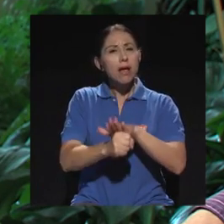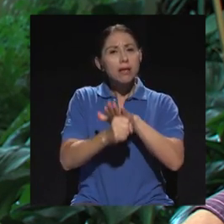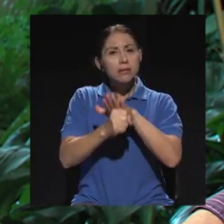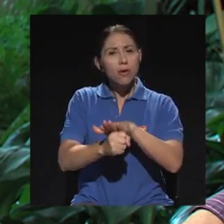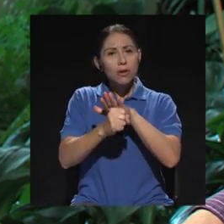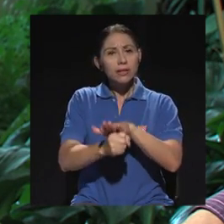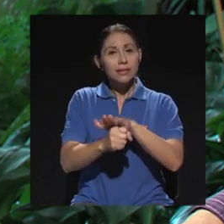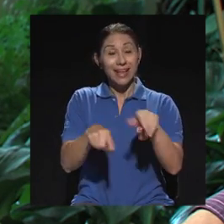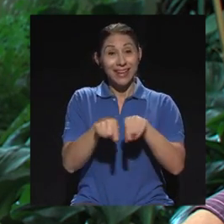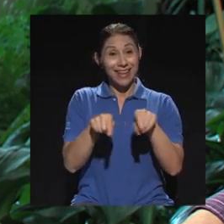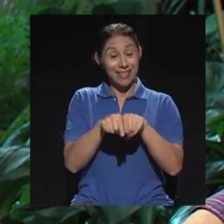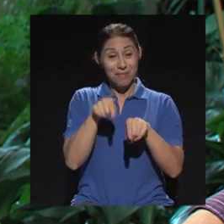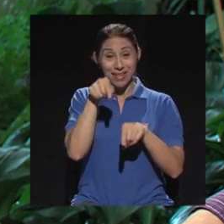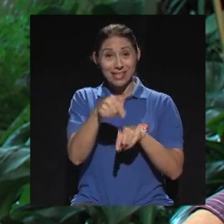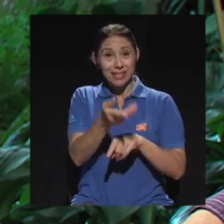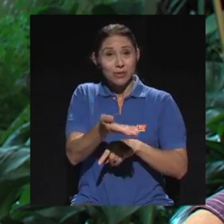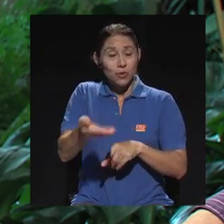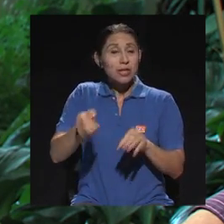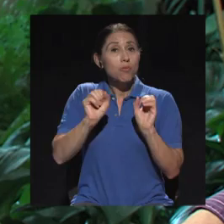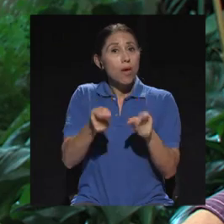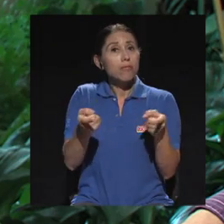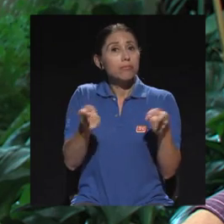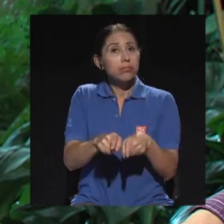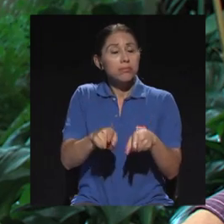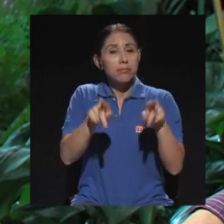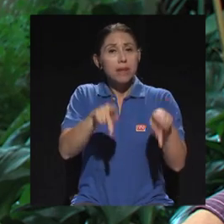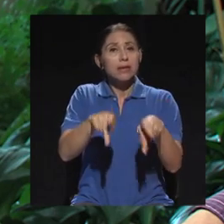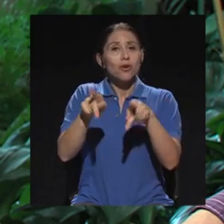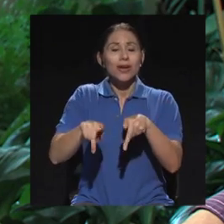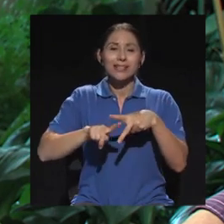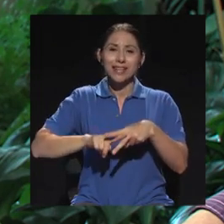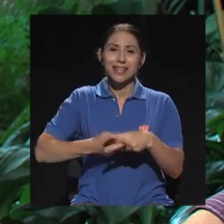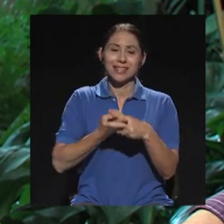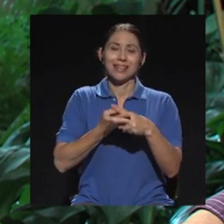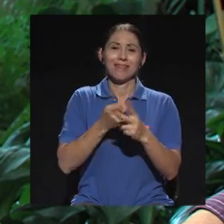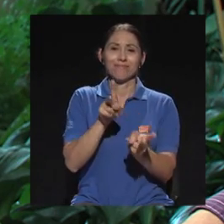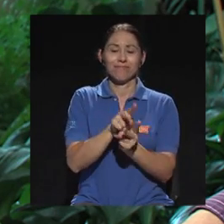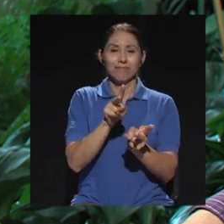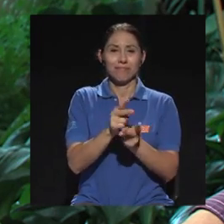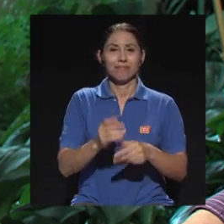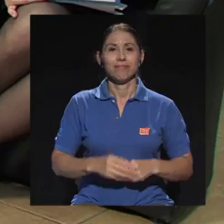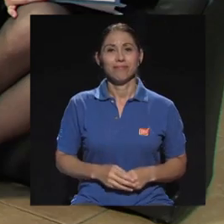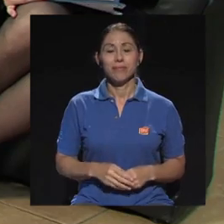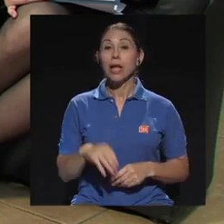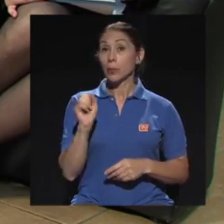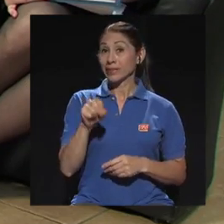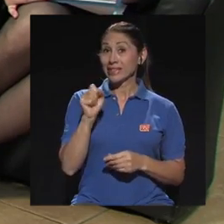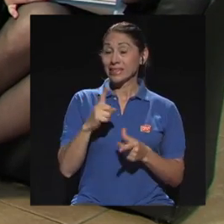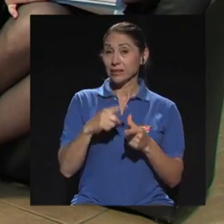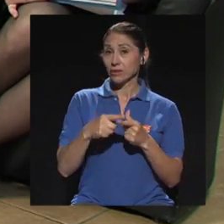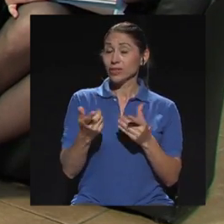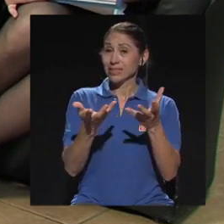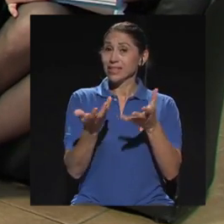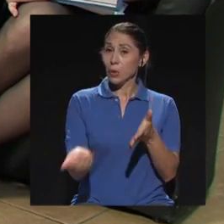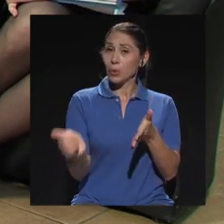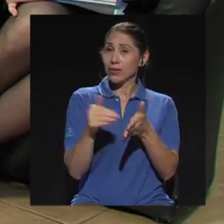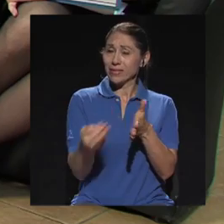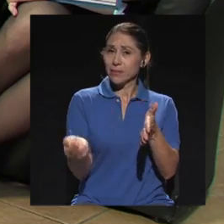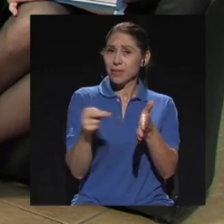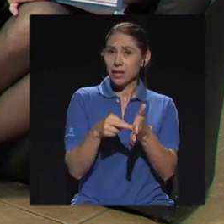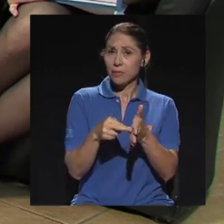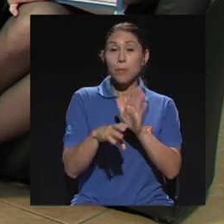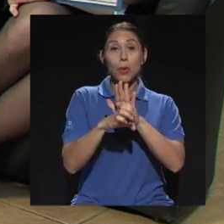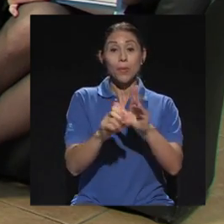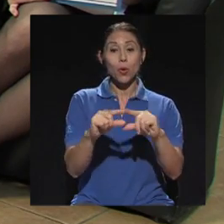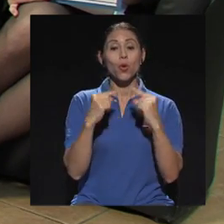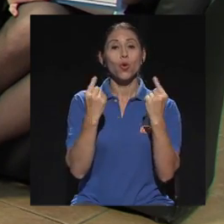considerados como parte de esos factores que podrían llevar a una persona a iniciar una vida sexual. Entonces, sí, quisiera retomar este punto, podríamos decir